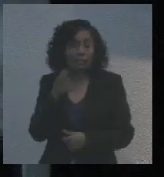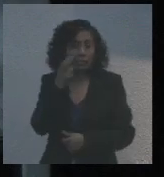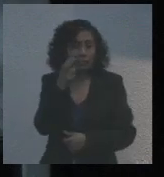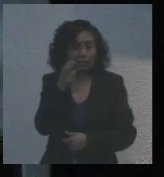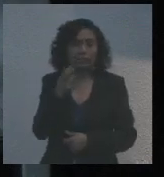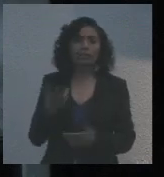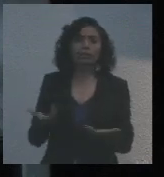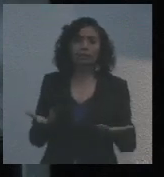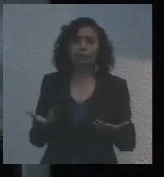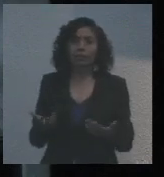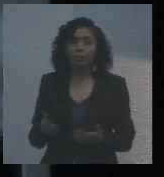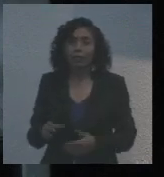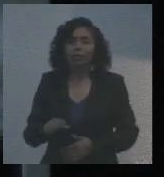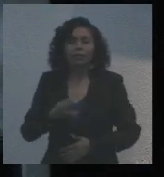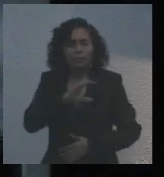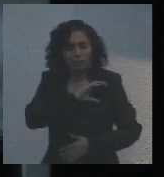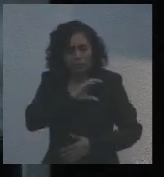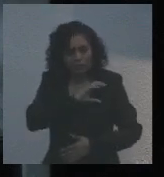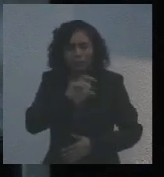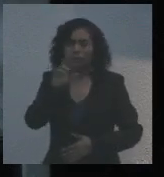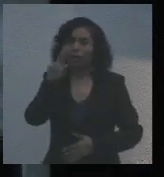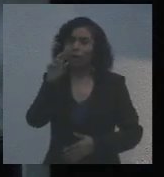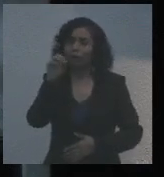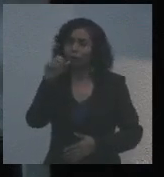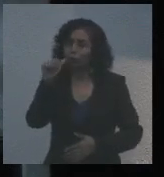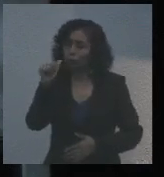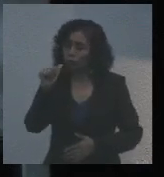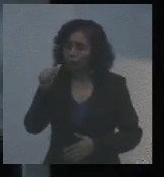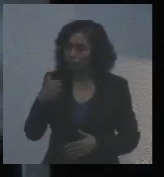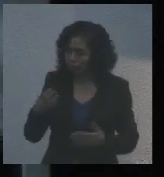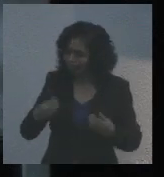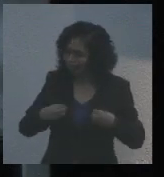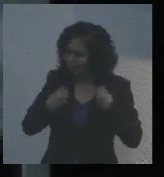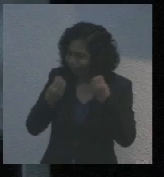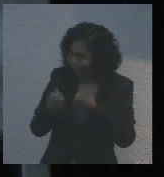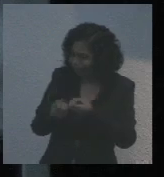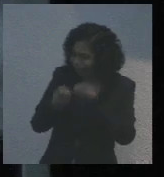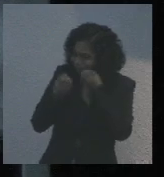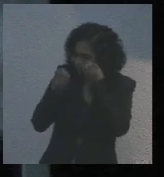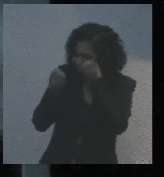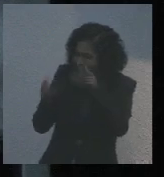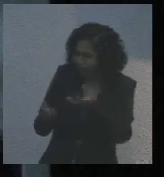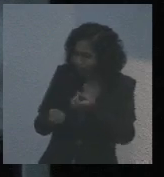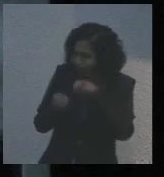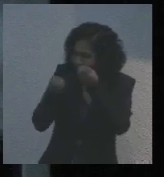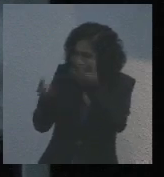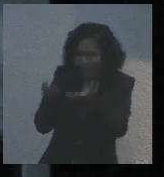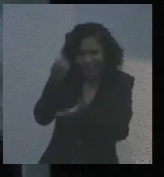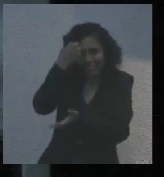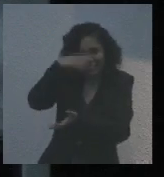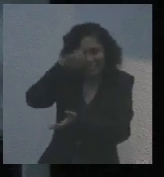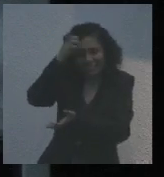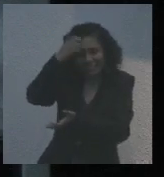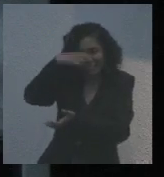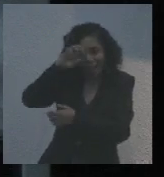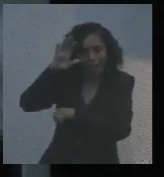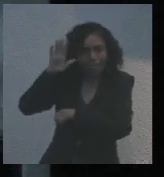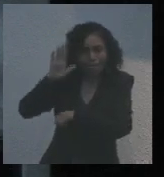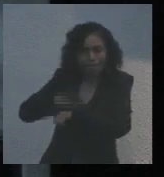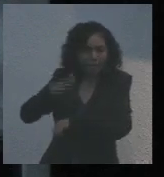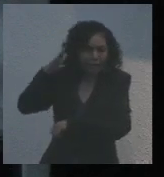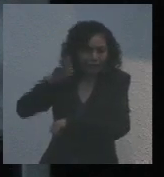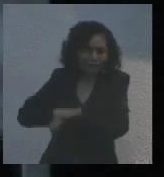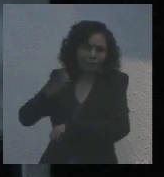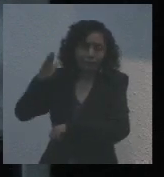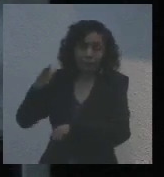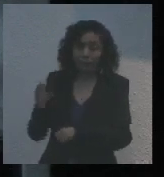anhelos querida Rosa María que la vida te siga llenando de más experiencia y momentos como